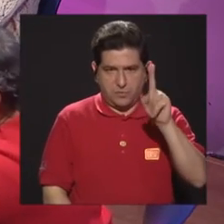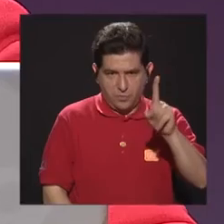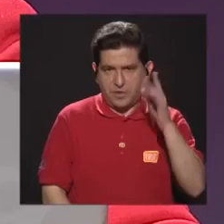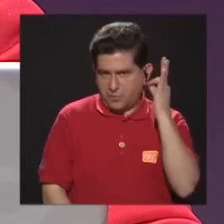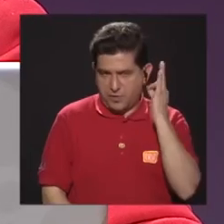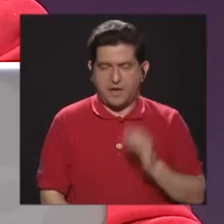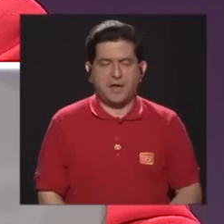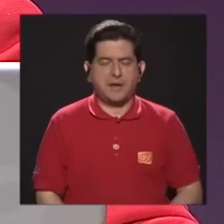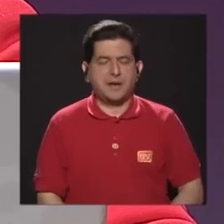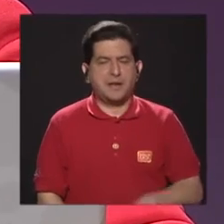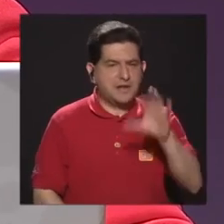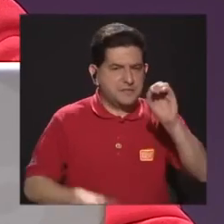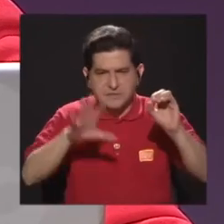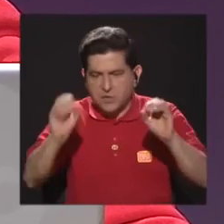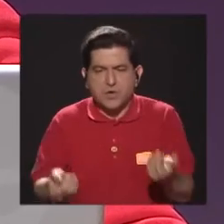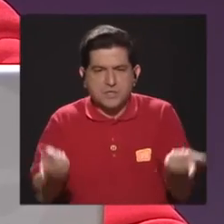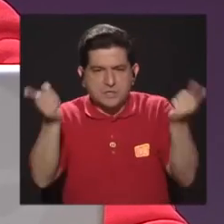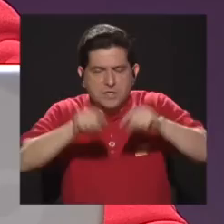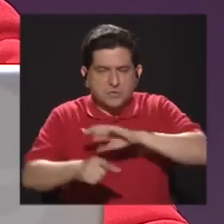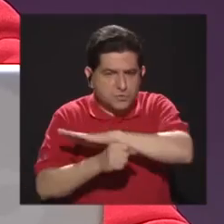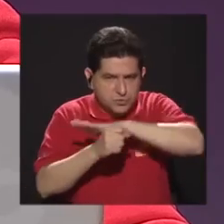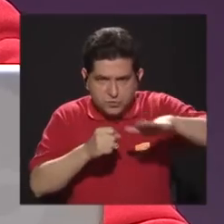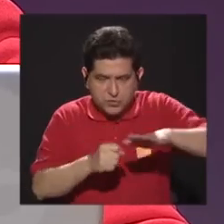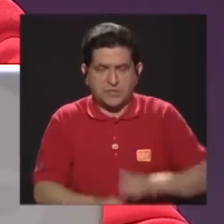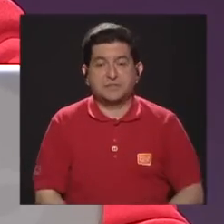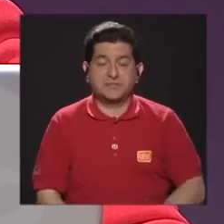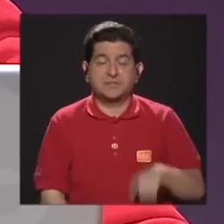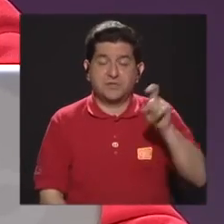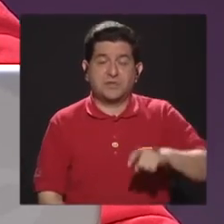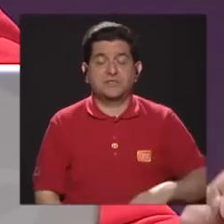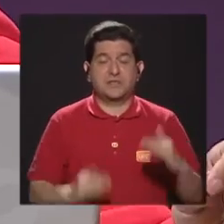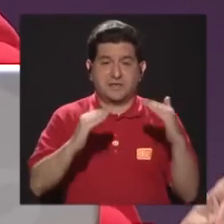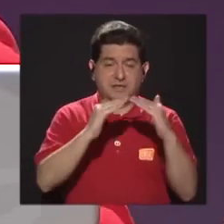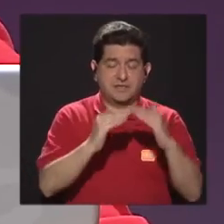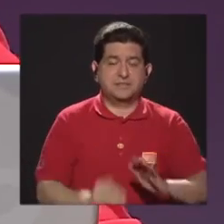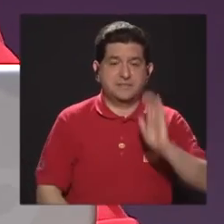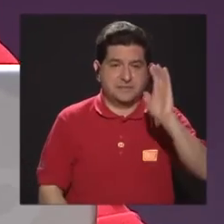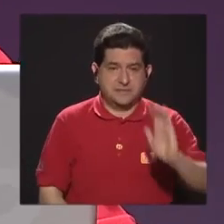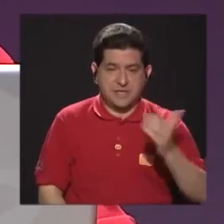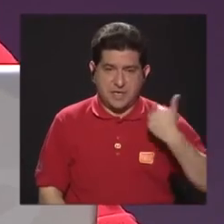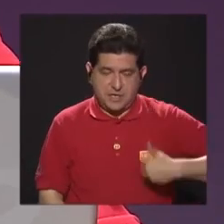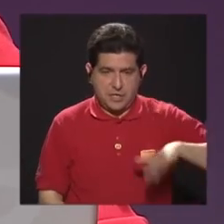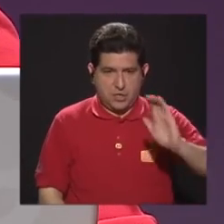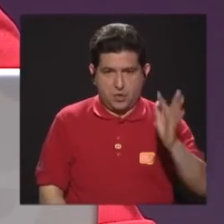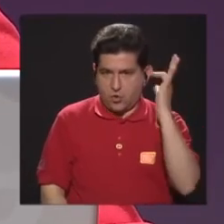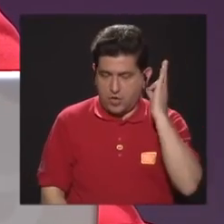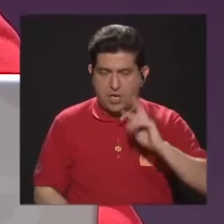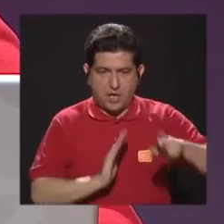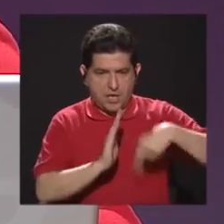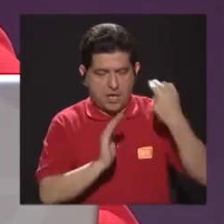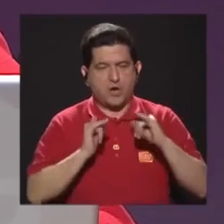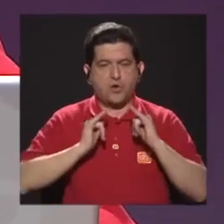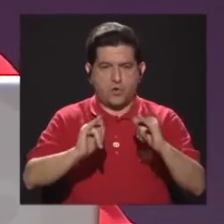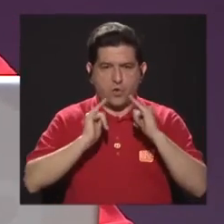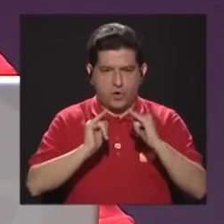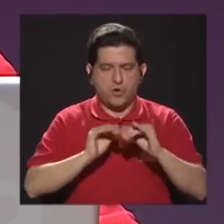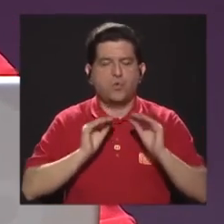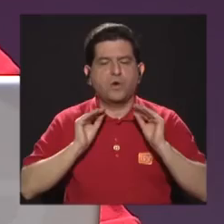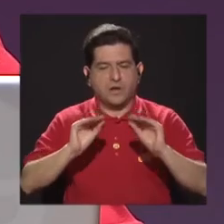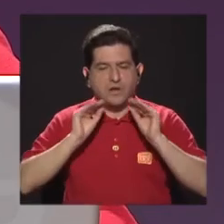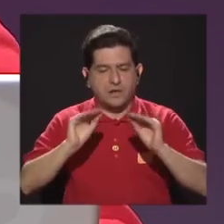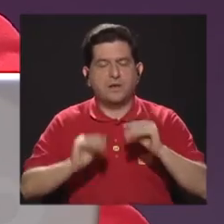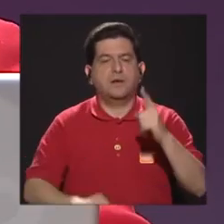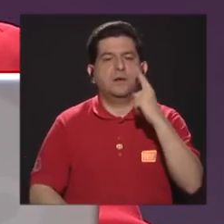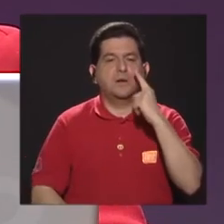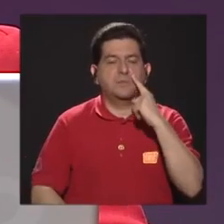a la paridad, para que se llegue a dar en su totalidad, pasa porque en el hogar al niño y la niña se eduquen en un medio donde los roles sean iguales, donde el